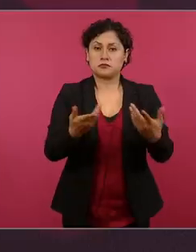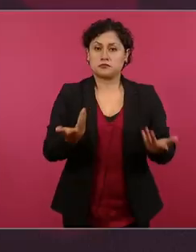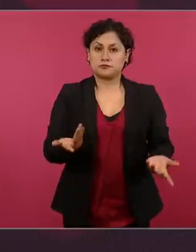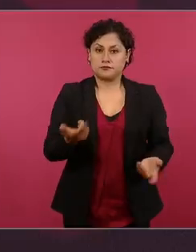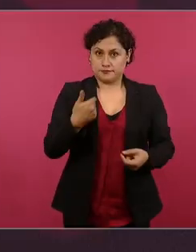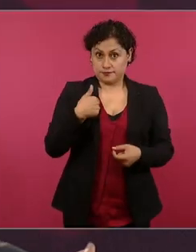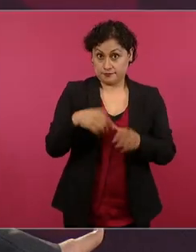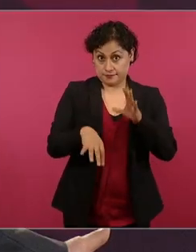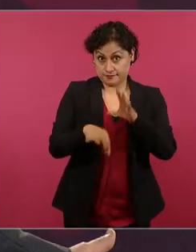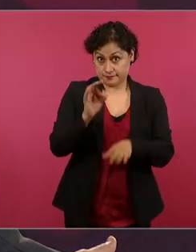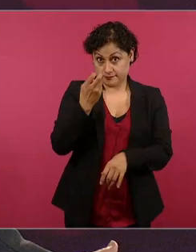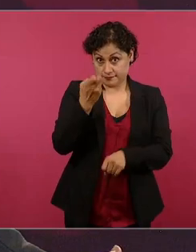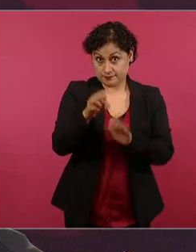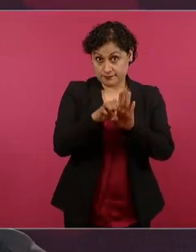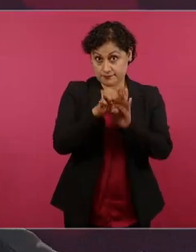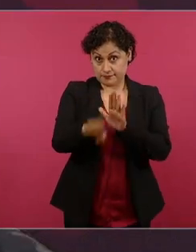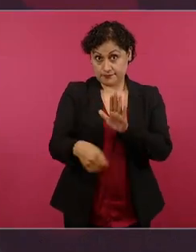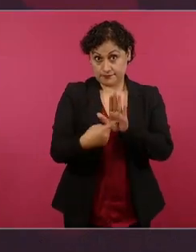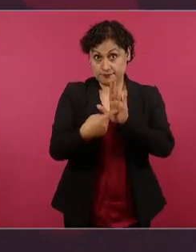para